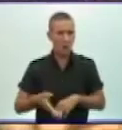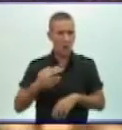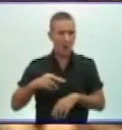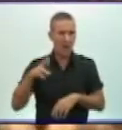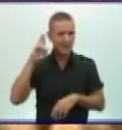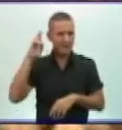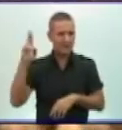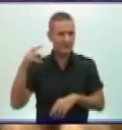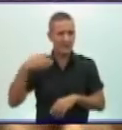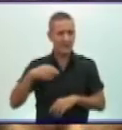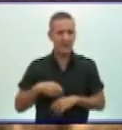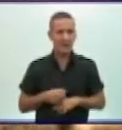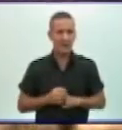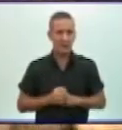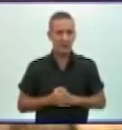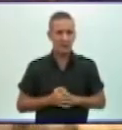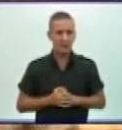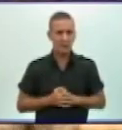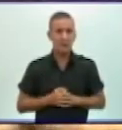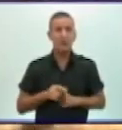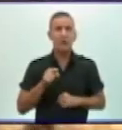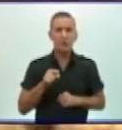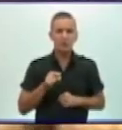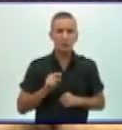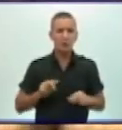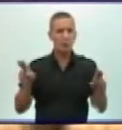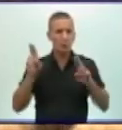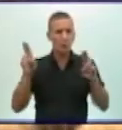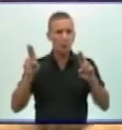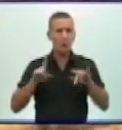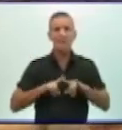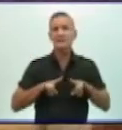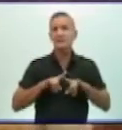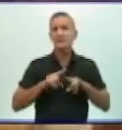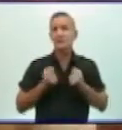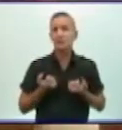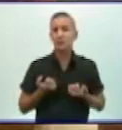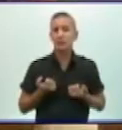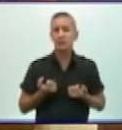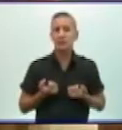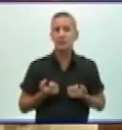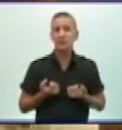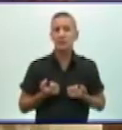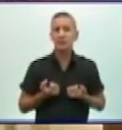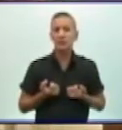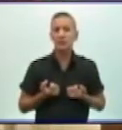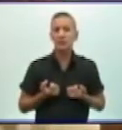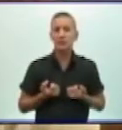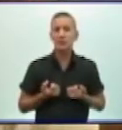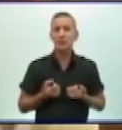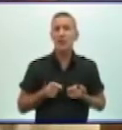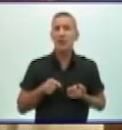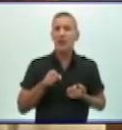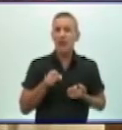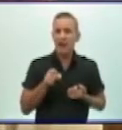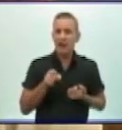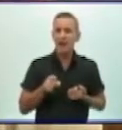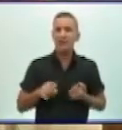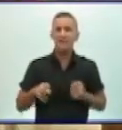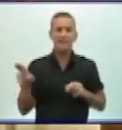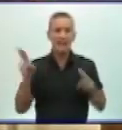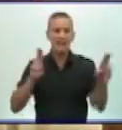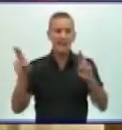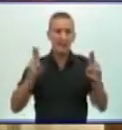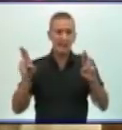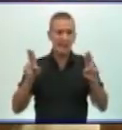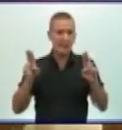que todas las decisiones que se tomaban en la universidad eran decisiones que tenían que ser consultadas y eran tomadas por los gobiernos. No había autonomía